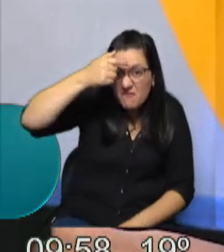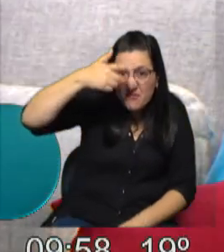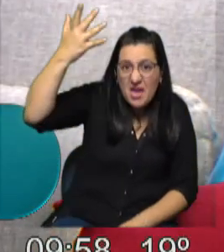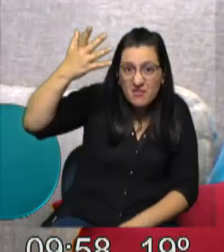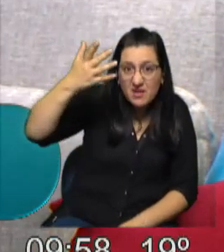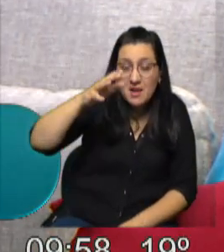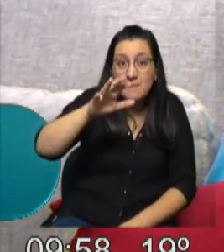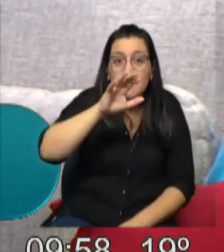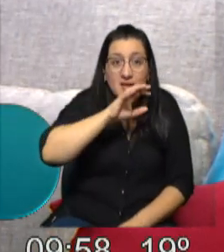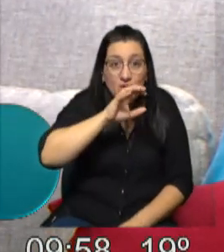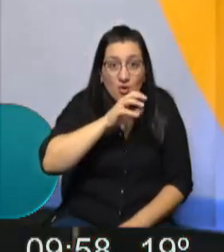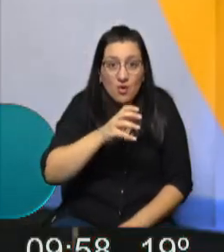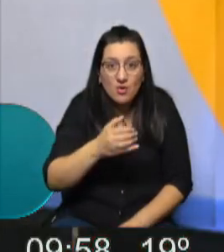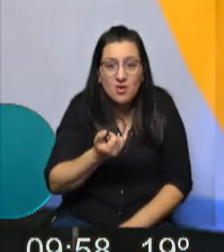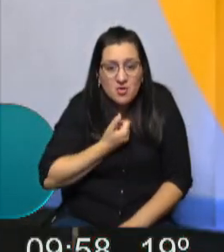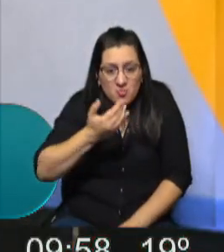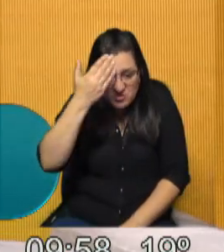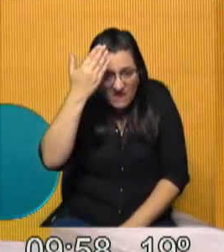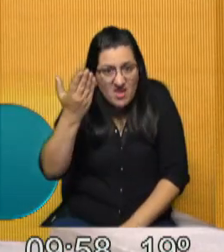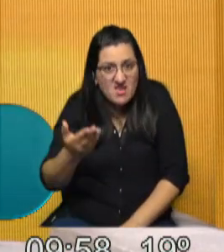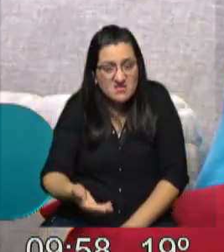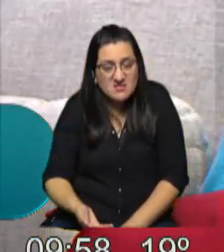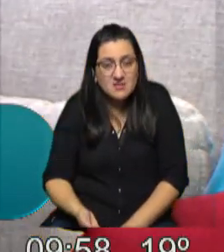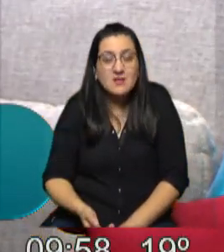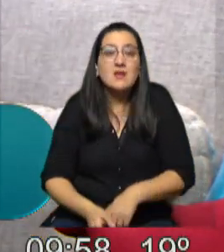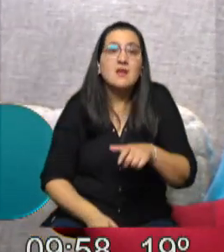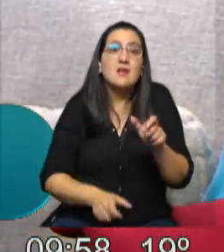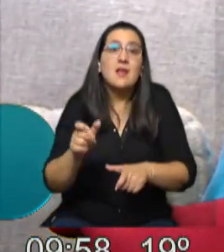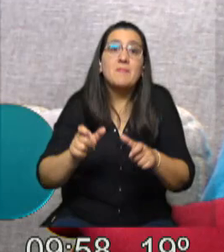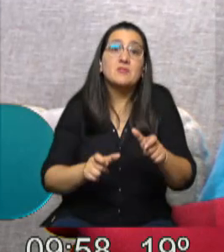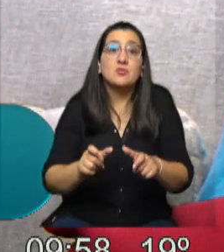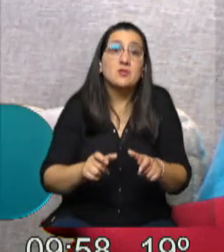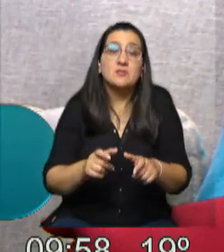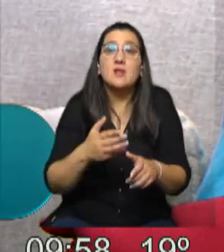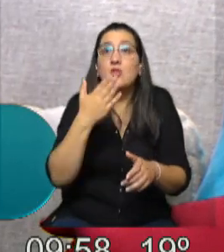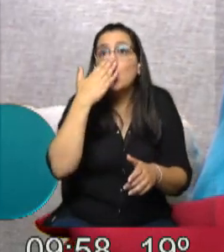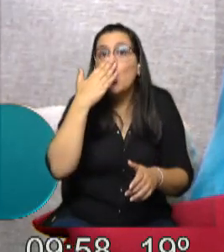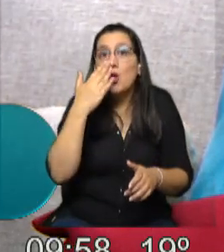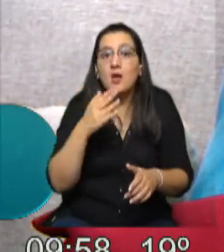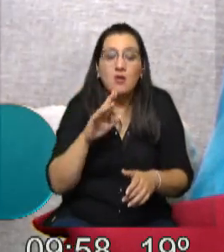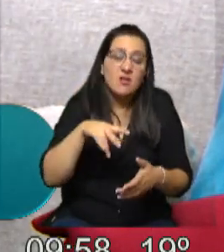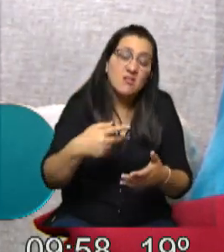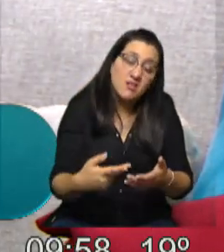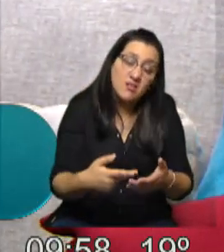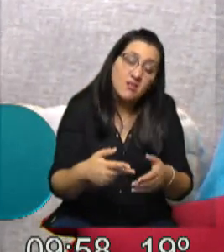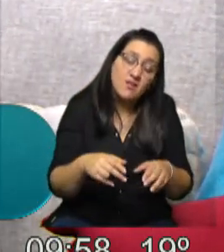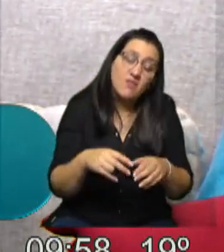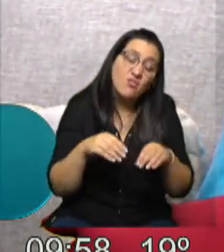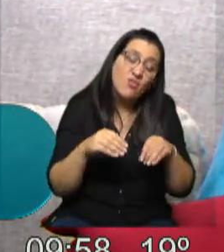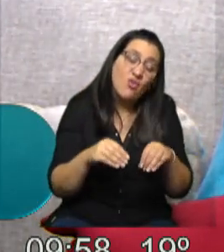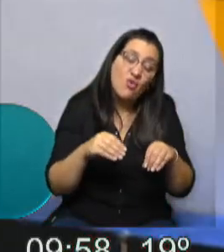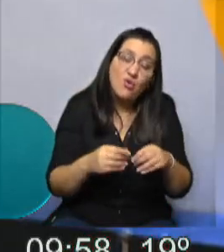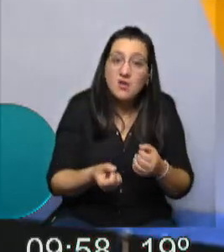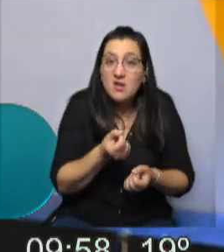Sí, no puede tener fiebre. ¿Cómo sabe que tiene por fiebre? Por el hocico. Y bueno, la gente malinterpreta, no sé, le toca el hocico, lo ve tirado, lo tocará caliente. Le